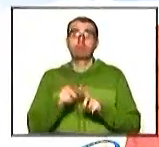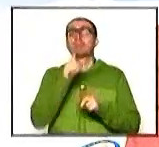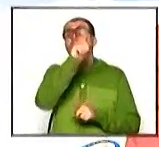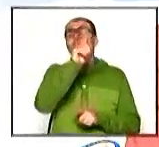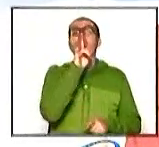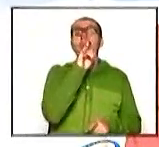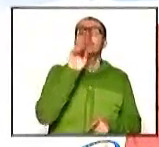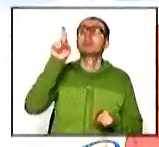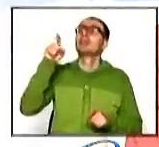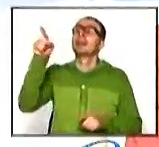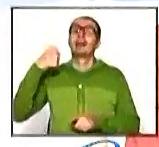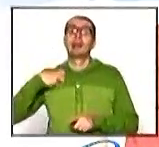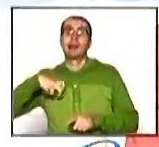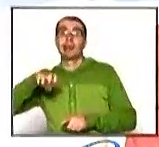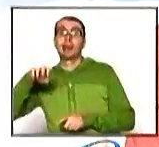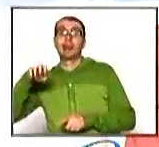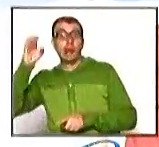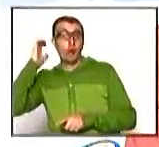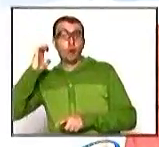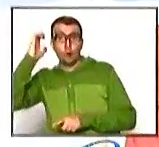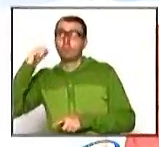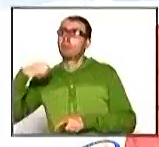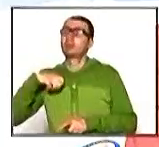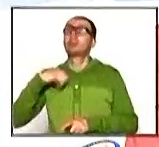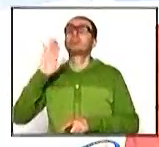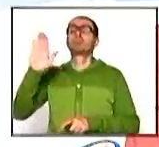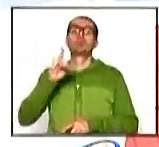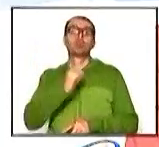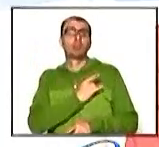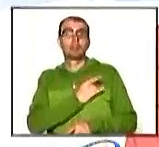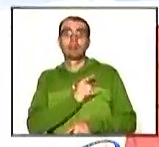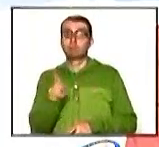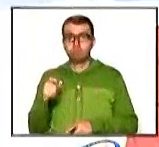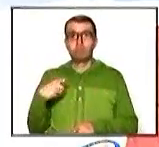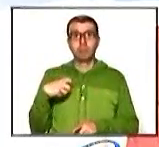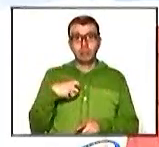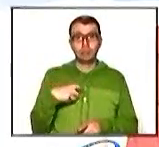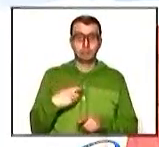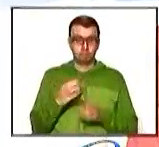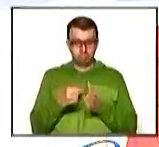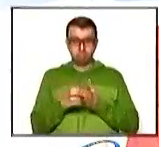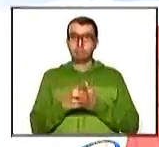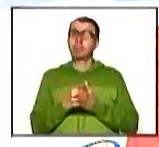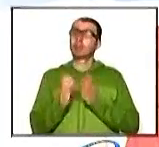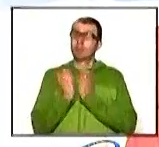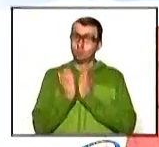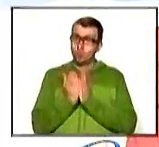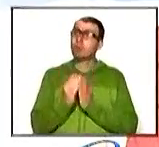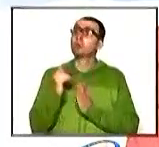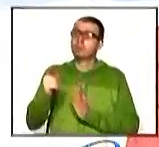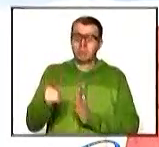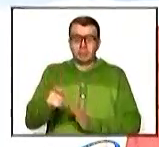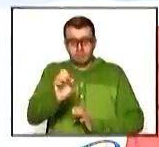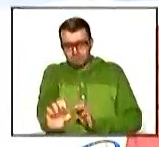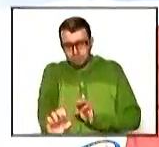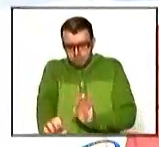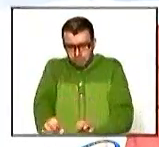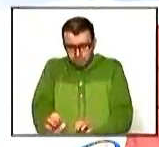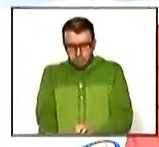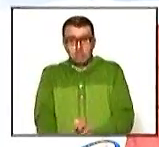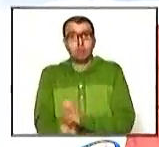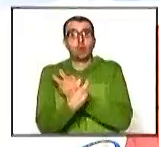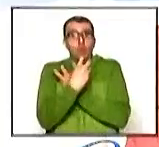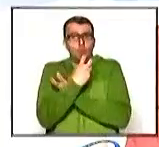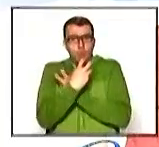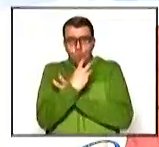Europa tiene en las universidades una carrera que se llama quiropraxia, y es una carrera,